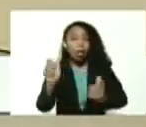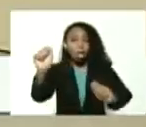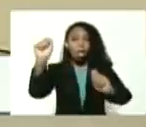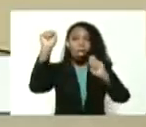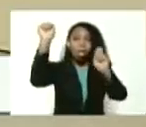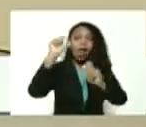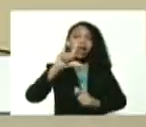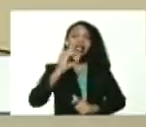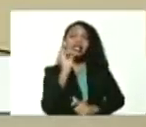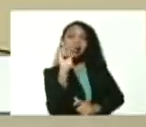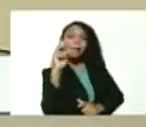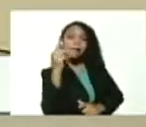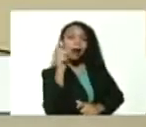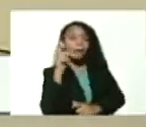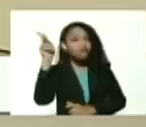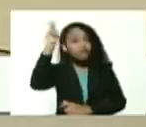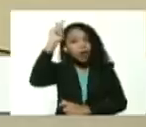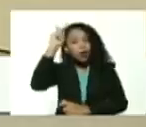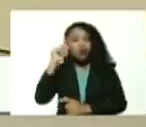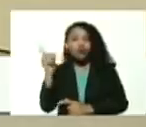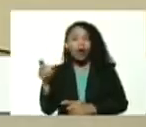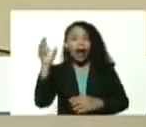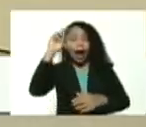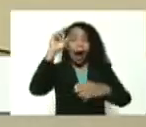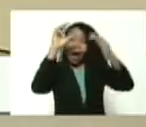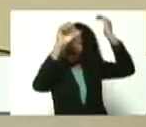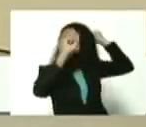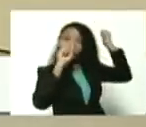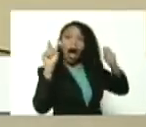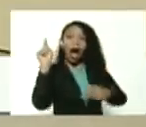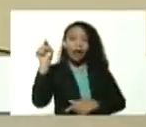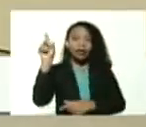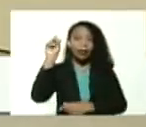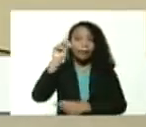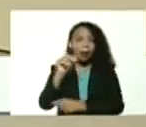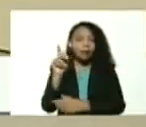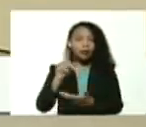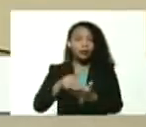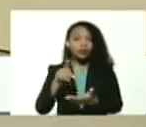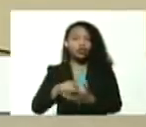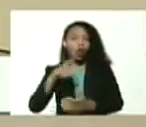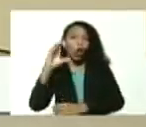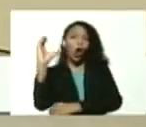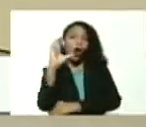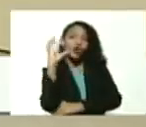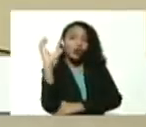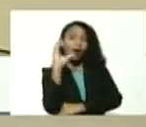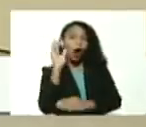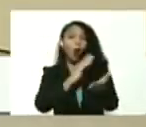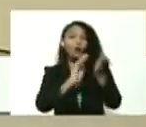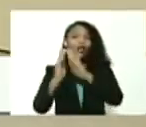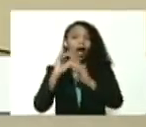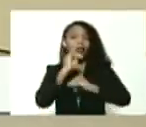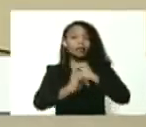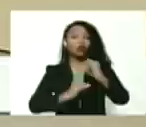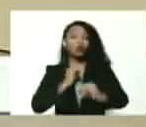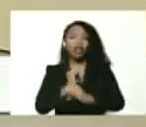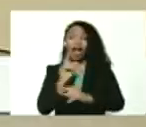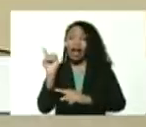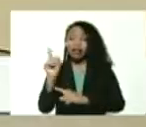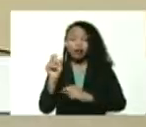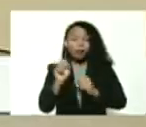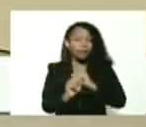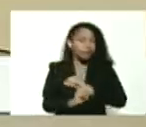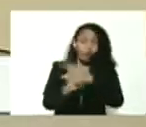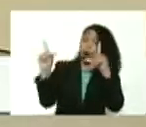donde, por cierto, canciller, está Colombia. La comunidad internacional está